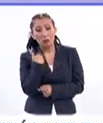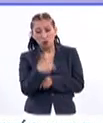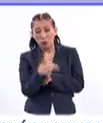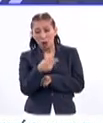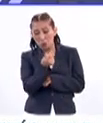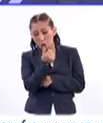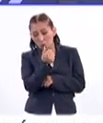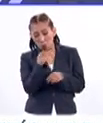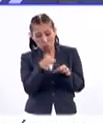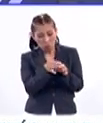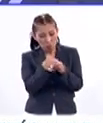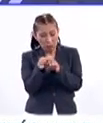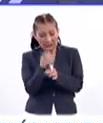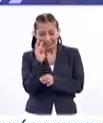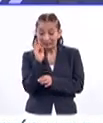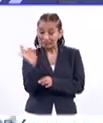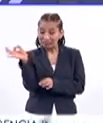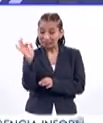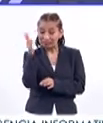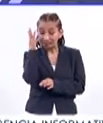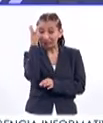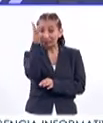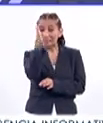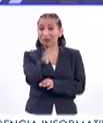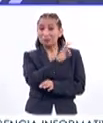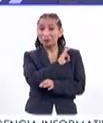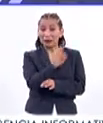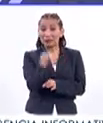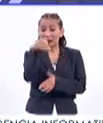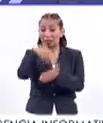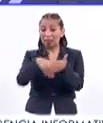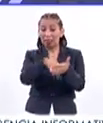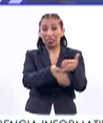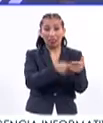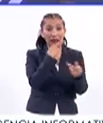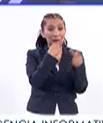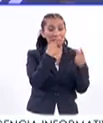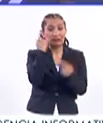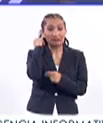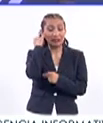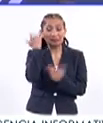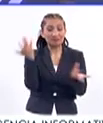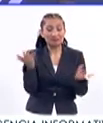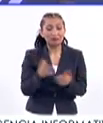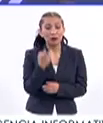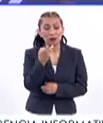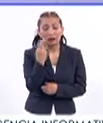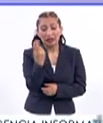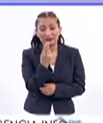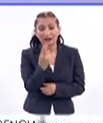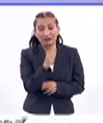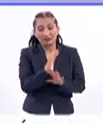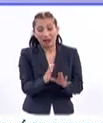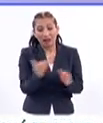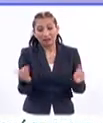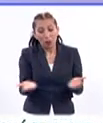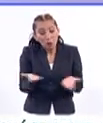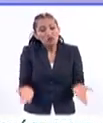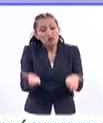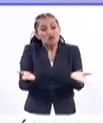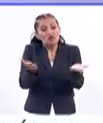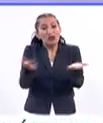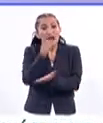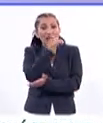cifra es muy baja, entonces eso hace que esté como decayendo el número de hablantes, ¿no? Por eso está necesario este